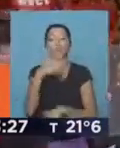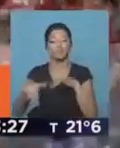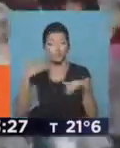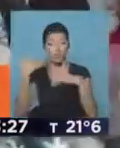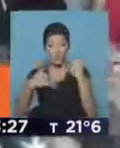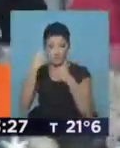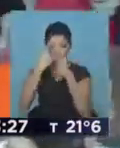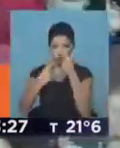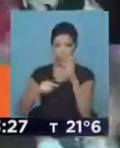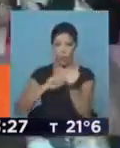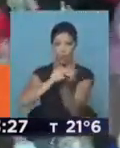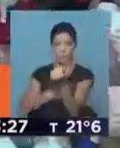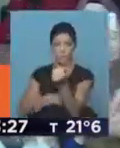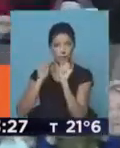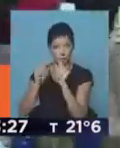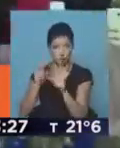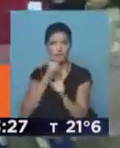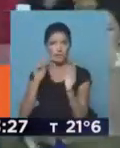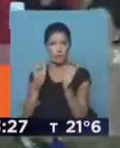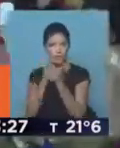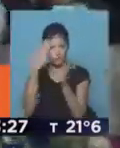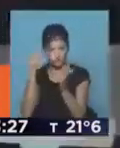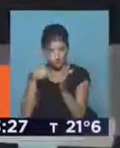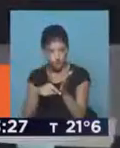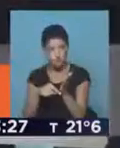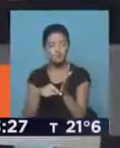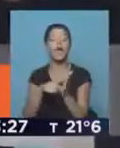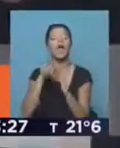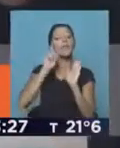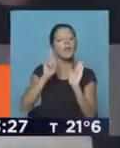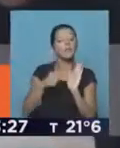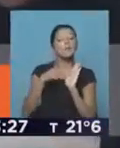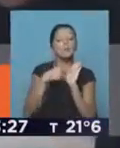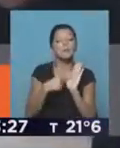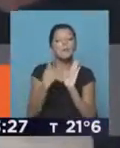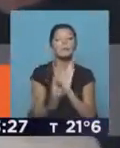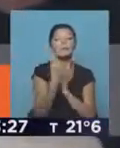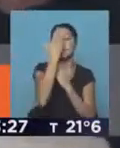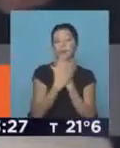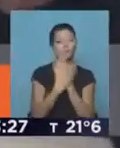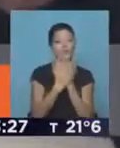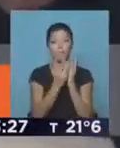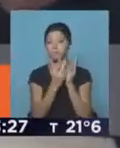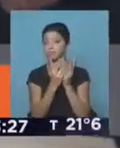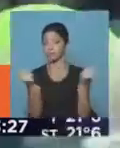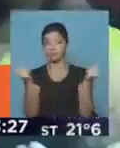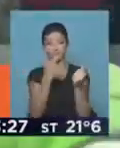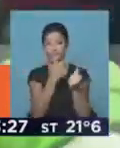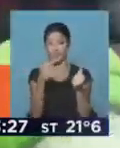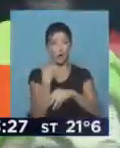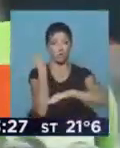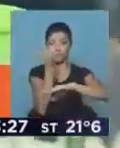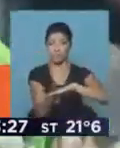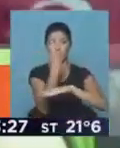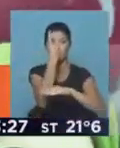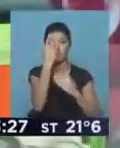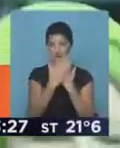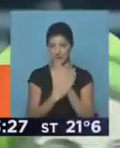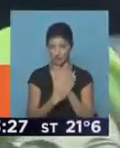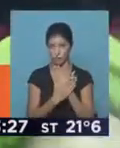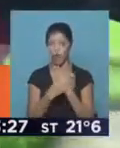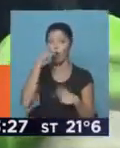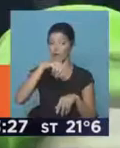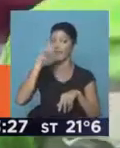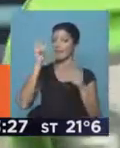emergencia. La nueva Constitución elimina el puesto de primer ministro, hoy el titular del Poder Ejecutivo turco.